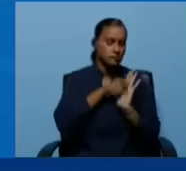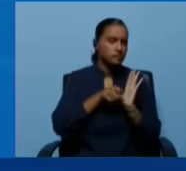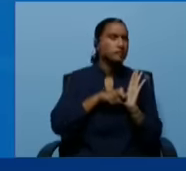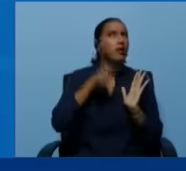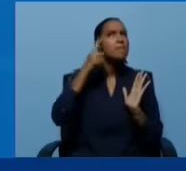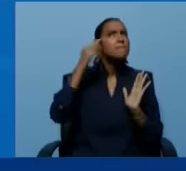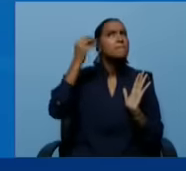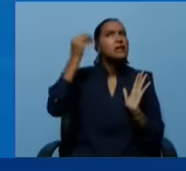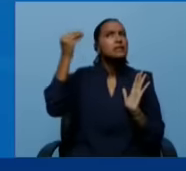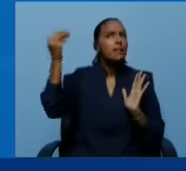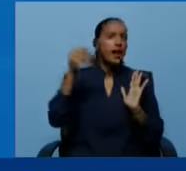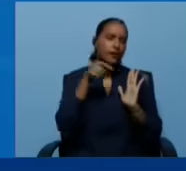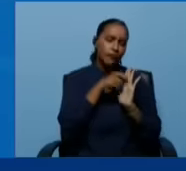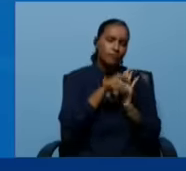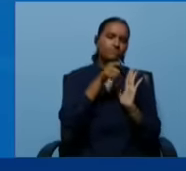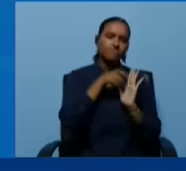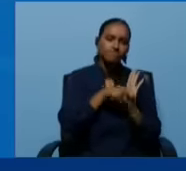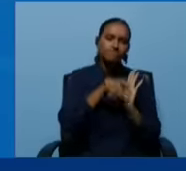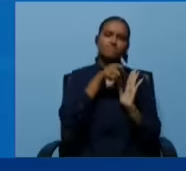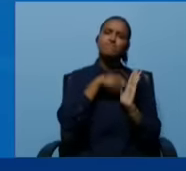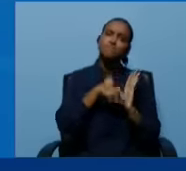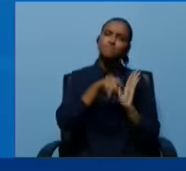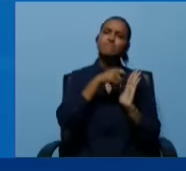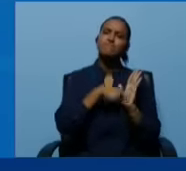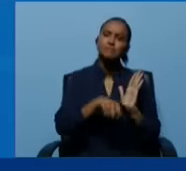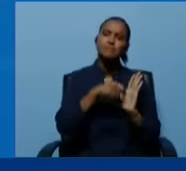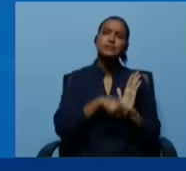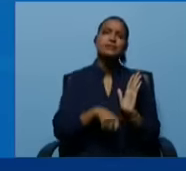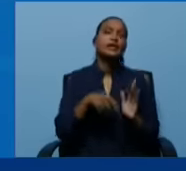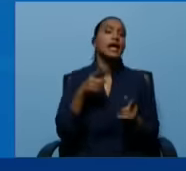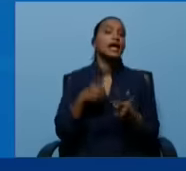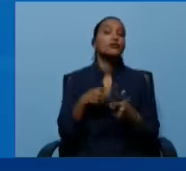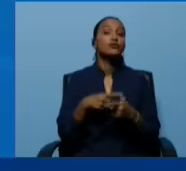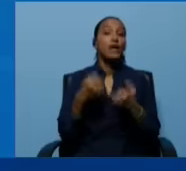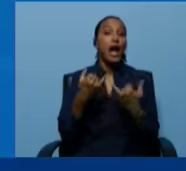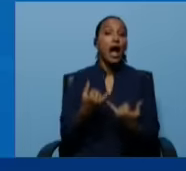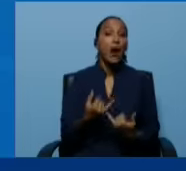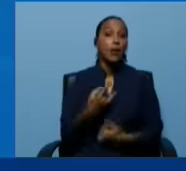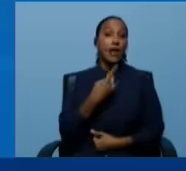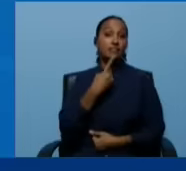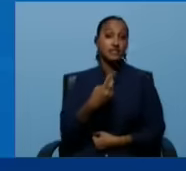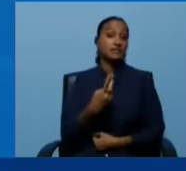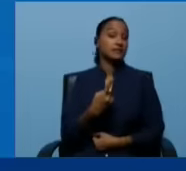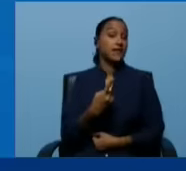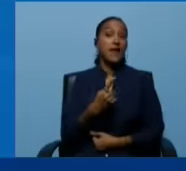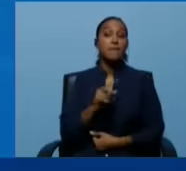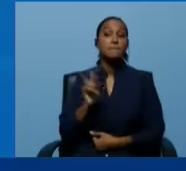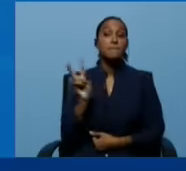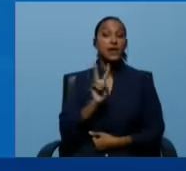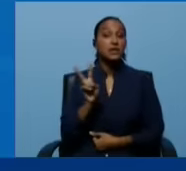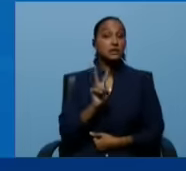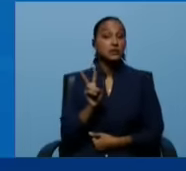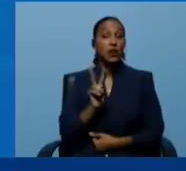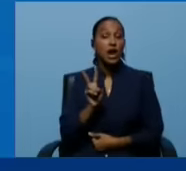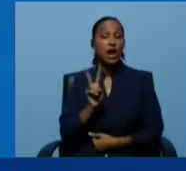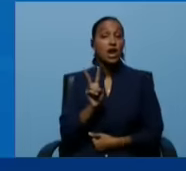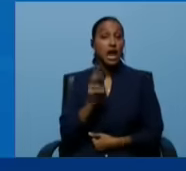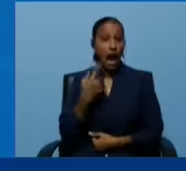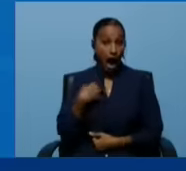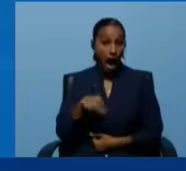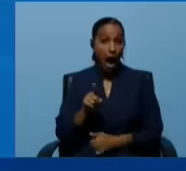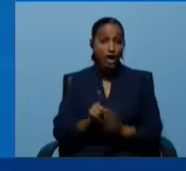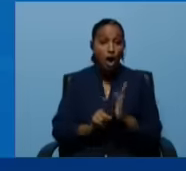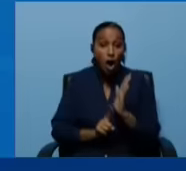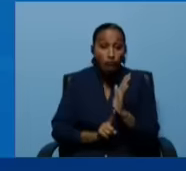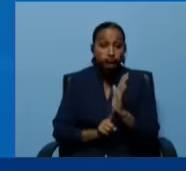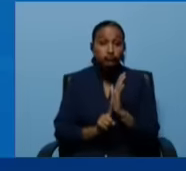Y ahora en nombre de la libertad no pueden decir que en Venezuela hay armas de destrucción masiva, que hay misiles nucleares apuntando a